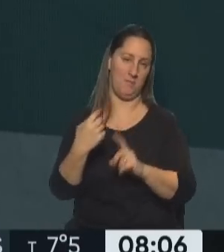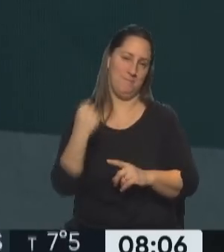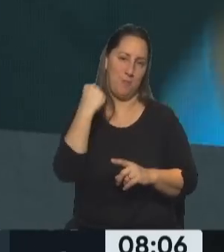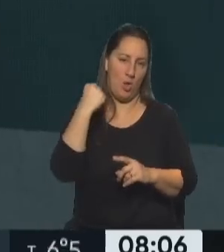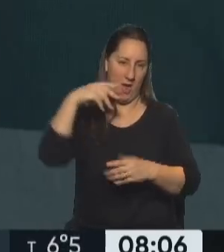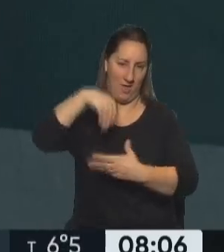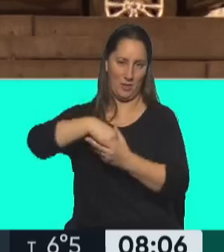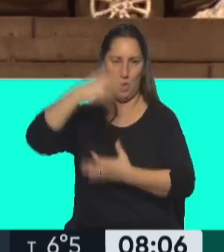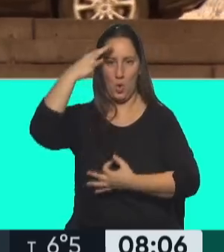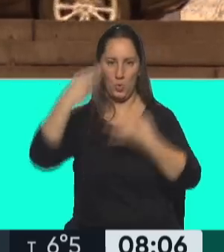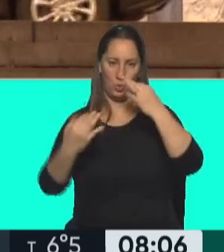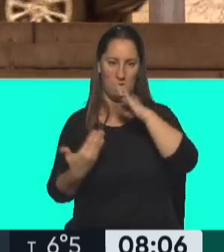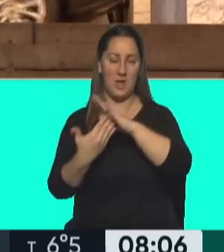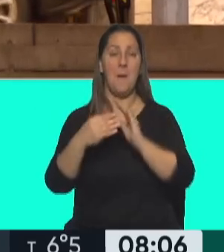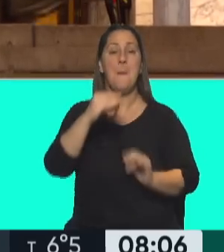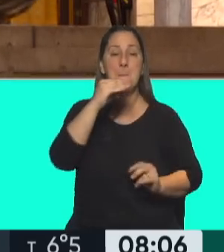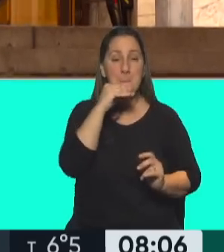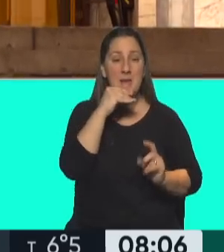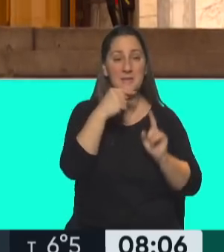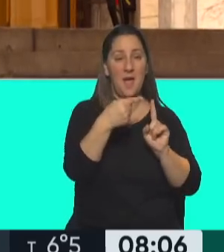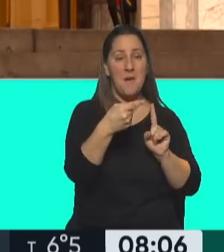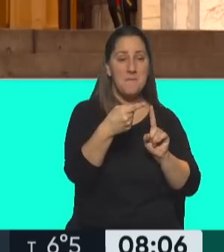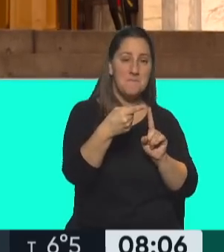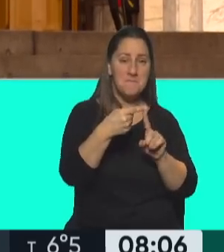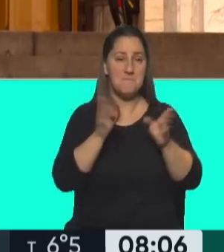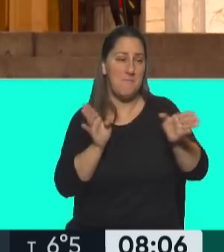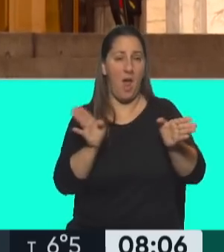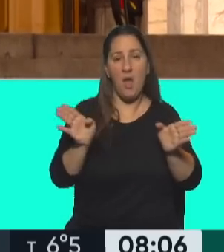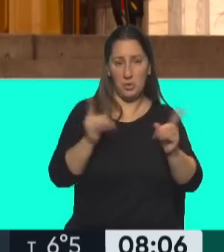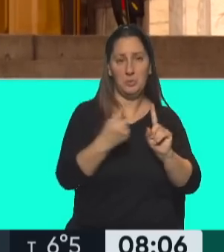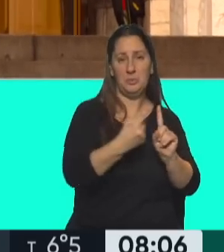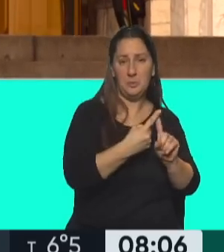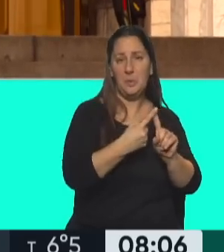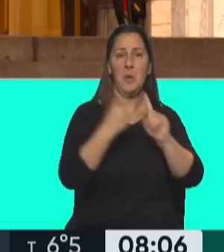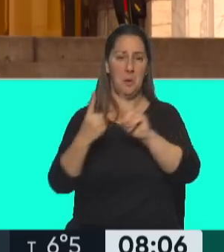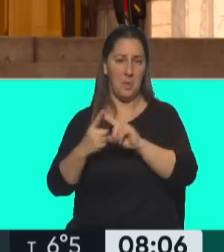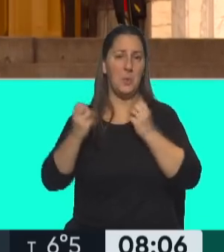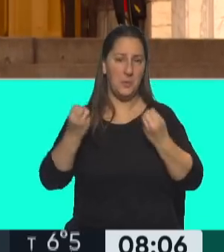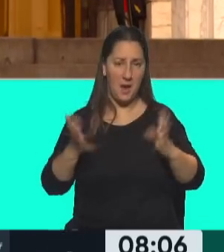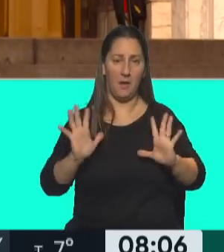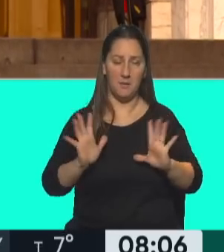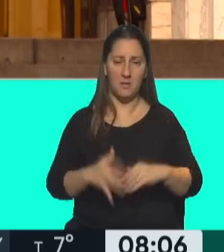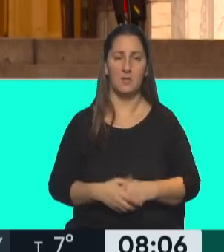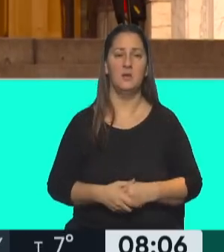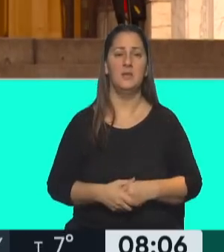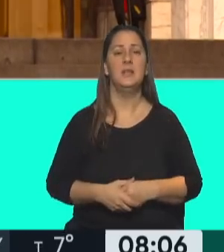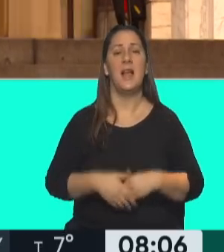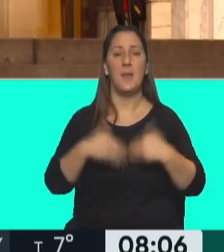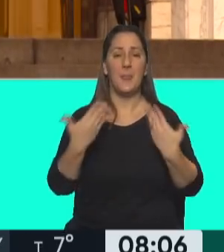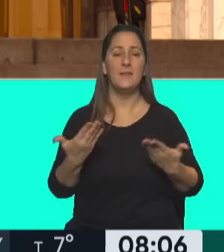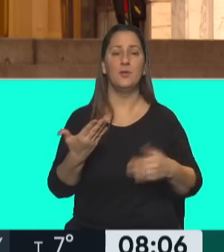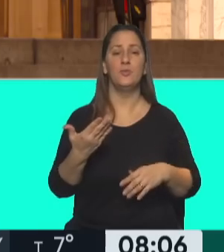de la Corte. Massa tiene buena relación a ambos lados de esa división, con lo cual es un personaje